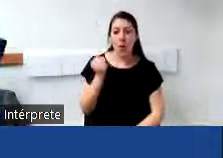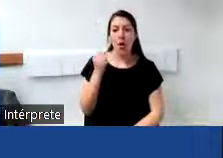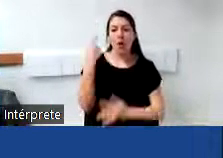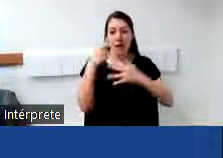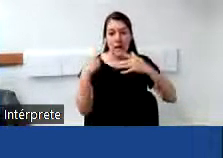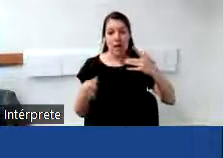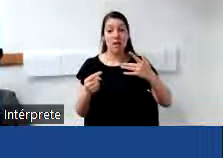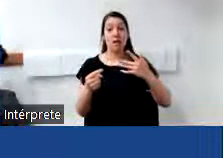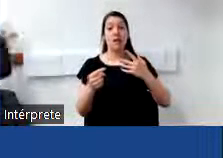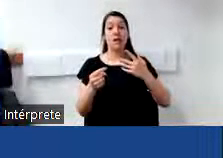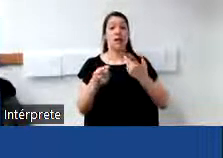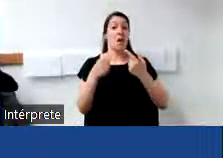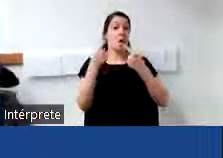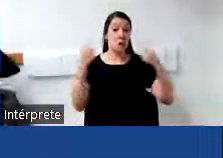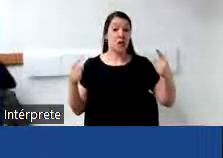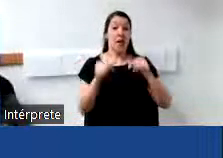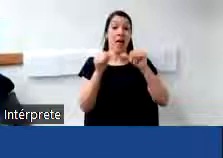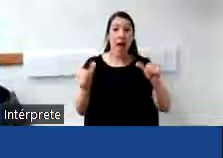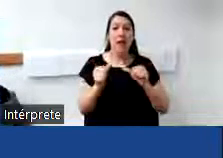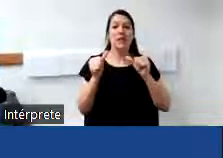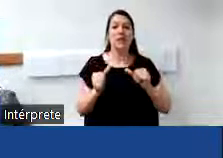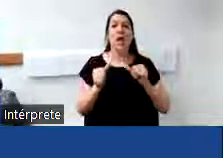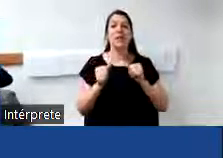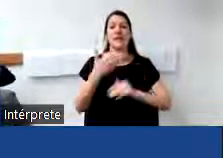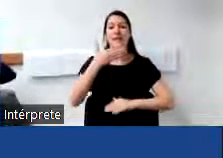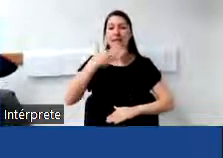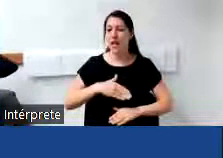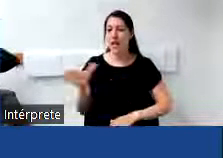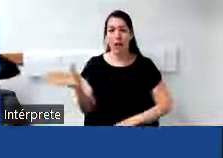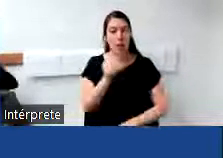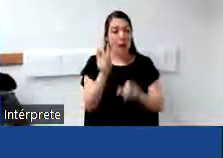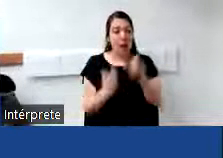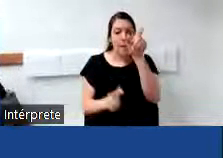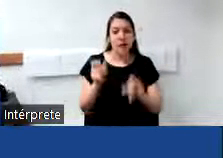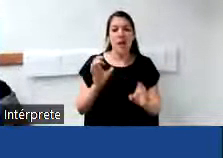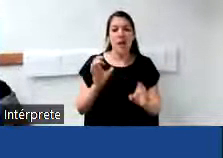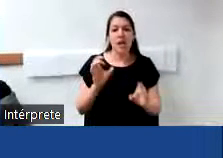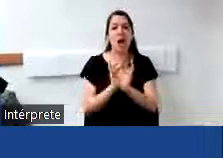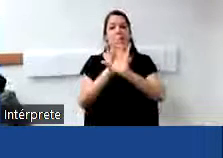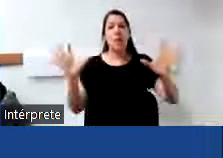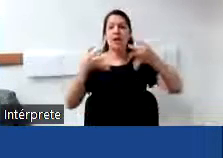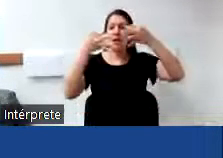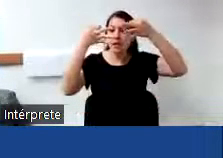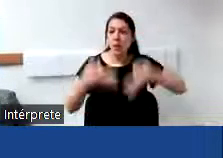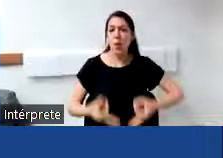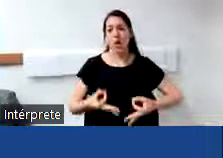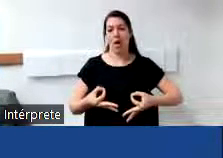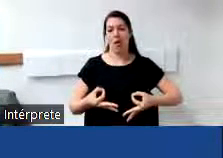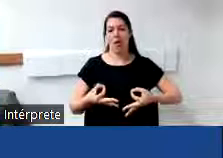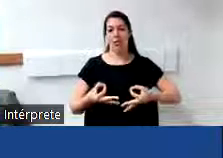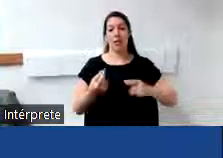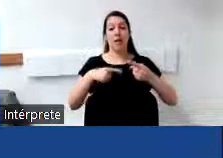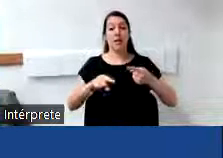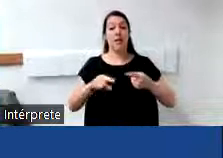ser utilizables, practicables, comprensibles por todas las personas, con la mayor autonomía y seguridad posible. ¿No? Hablamos de que